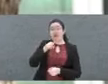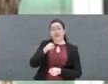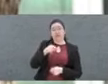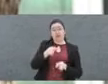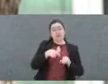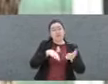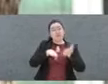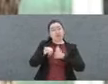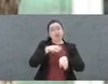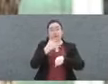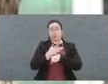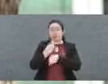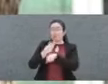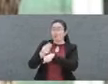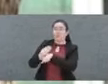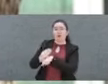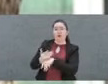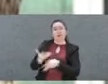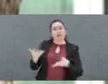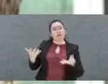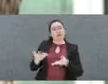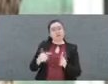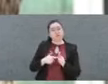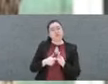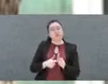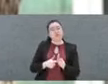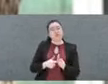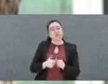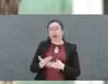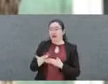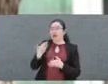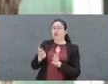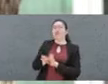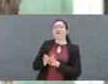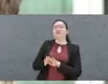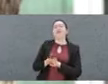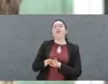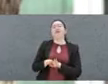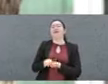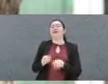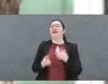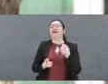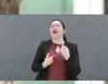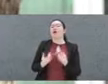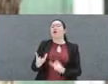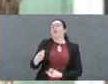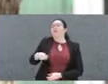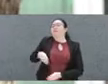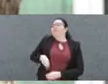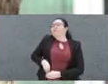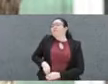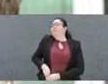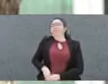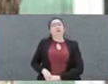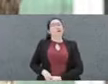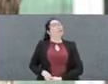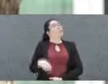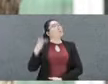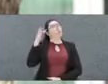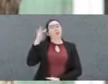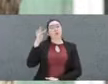obras. Antes, ¿dónde iba todo ese dinero? Pues a las bolsas de unos cuantos. Todo lo que está haciendo el gobierno de